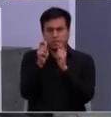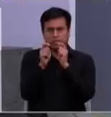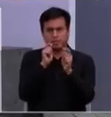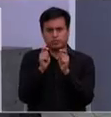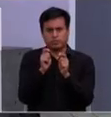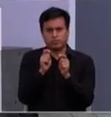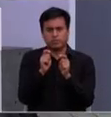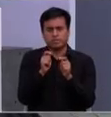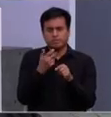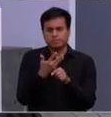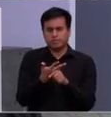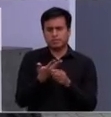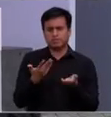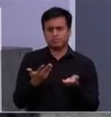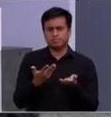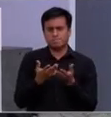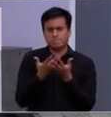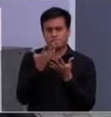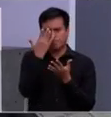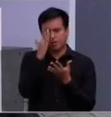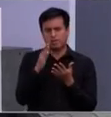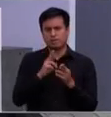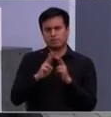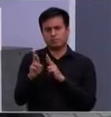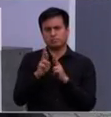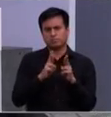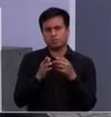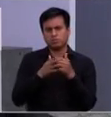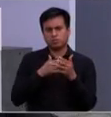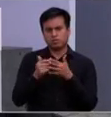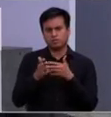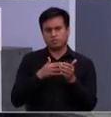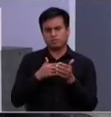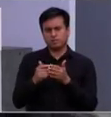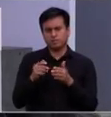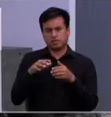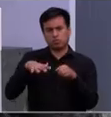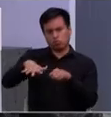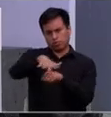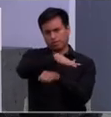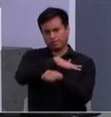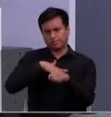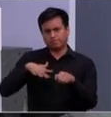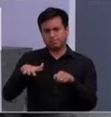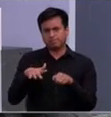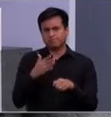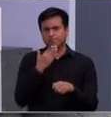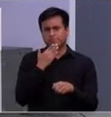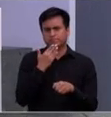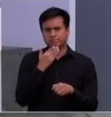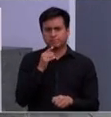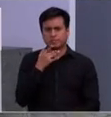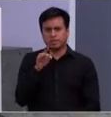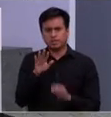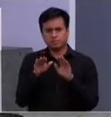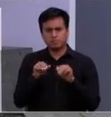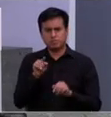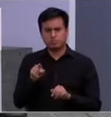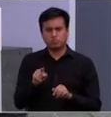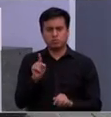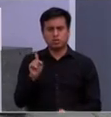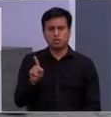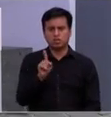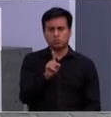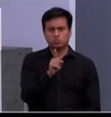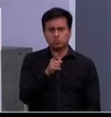que entraña una mala relación con la naturaleza que lo rodea y de la que él mismo, cada